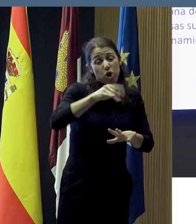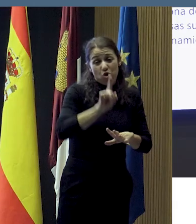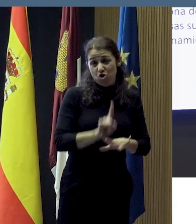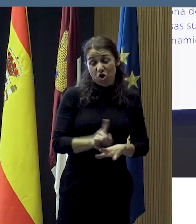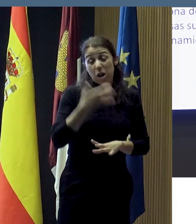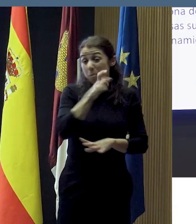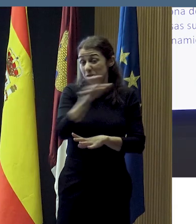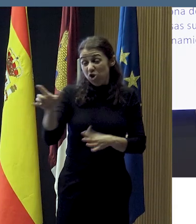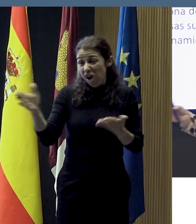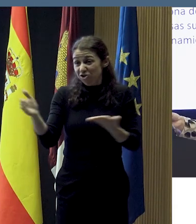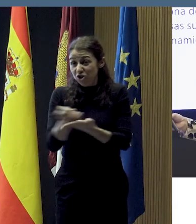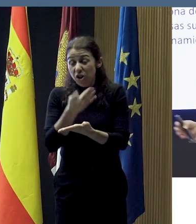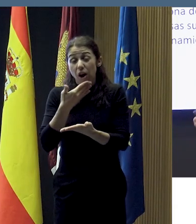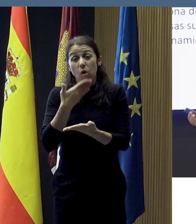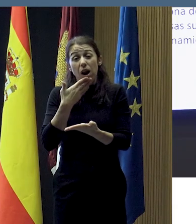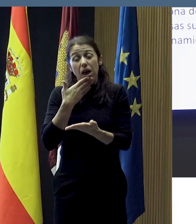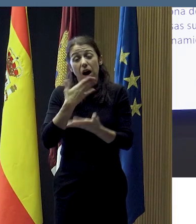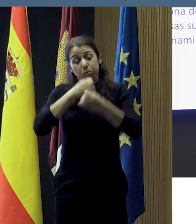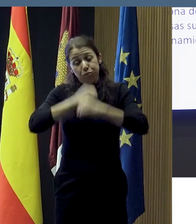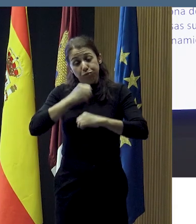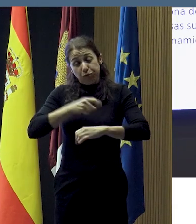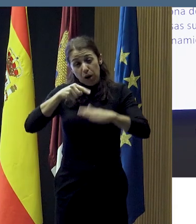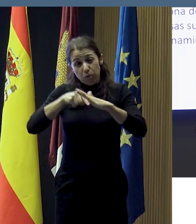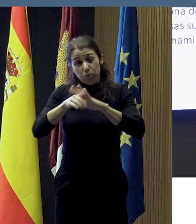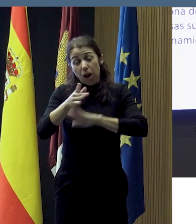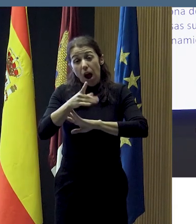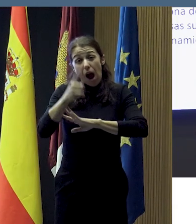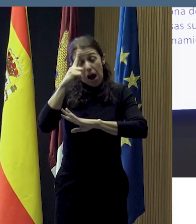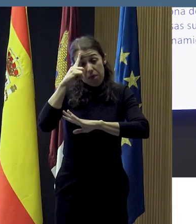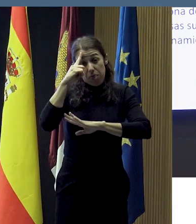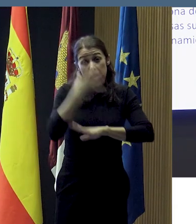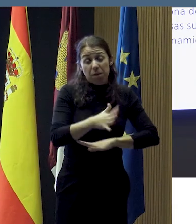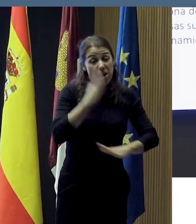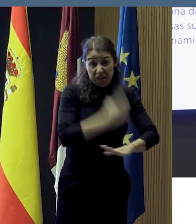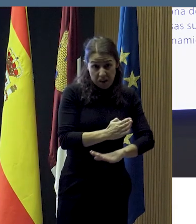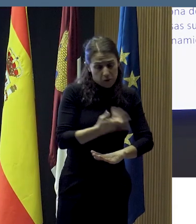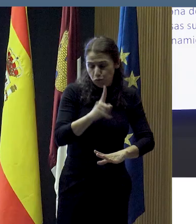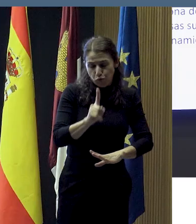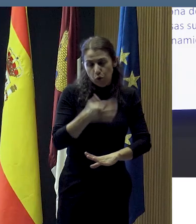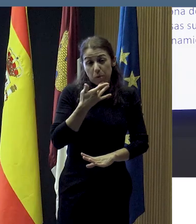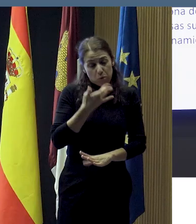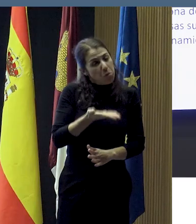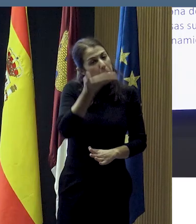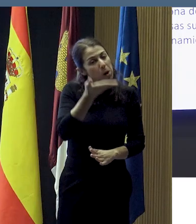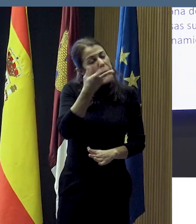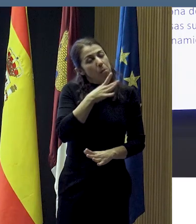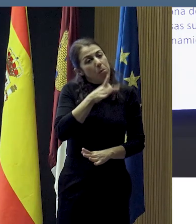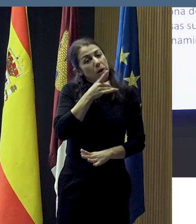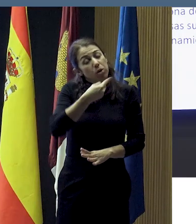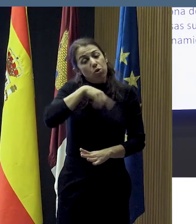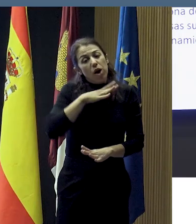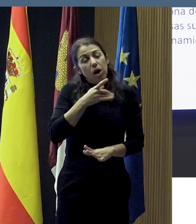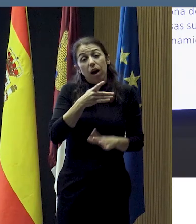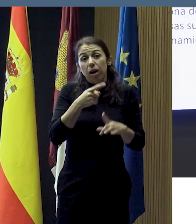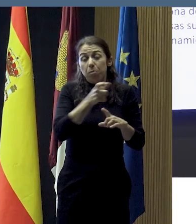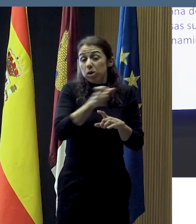todas las personas, a medida que envejecen, van a desarrollar una demencia. Esto es bastante ilustrativo porque conocemos